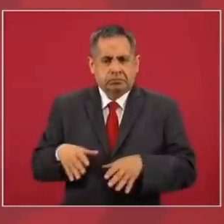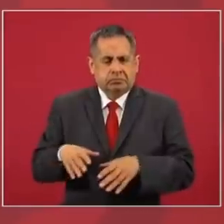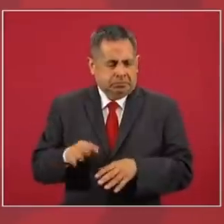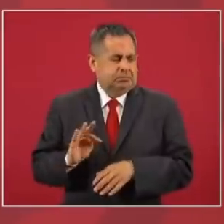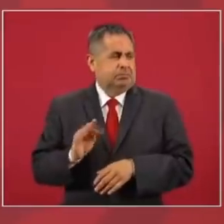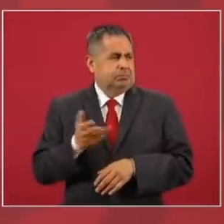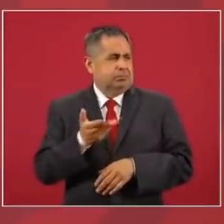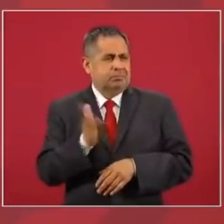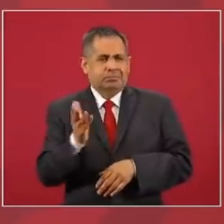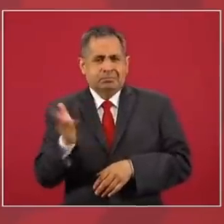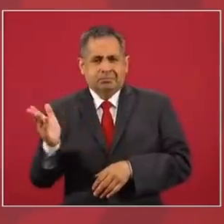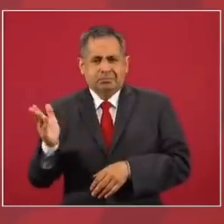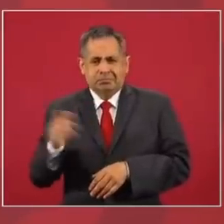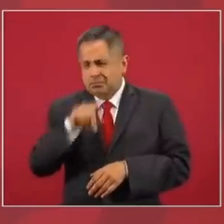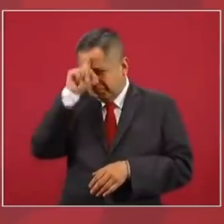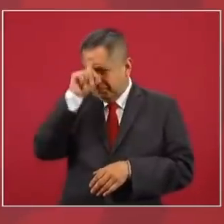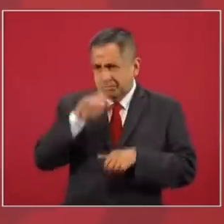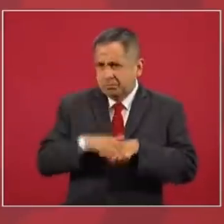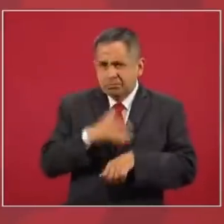inexplicablemente